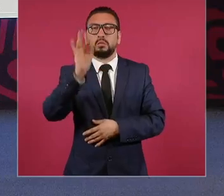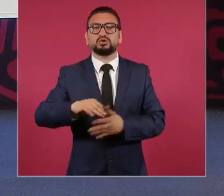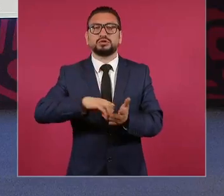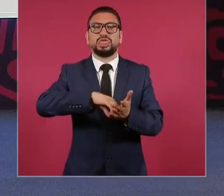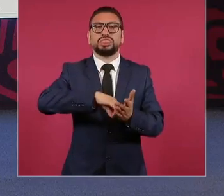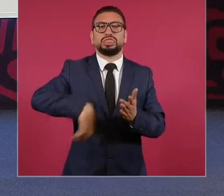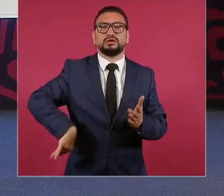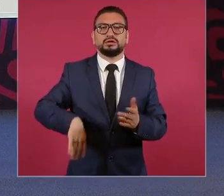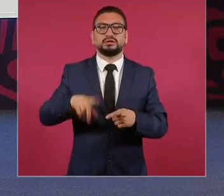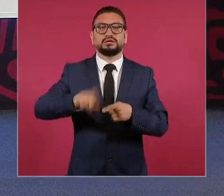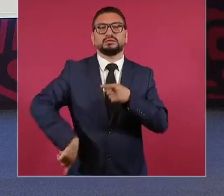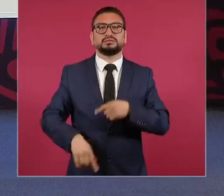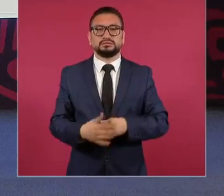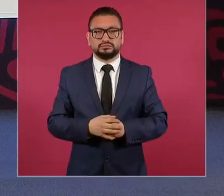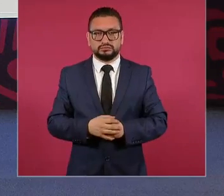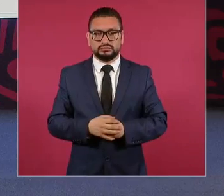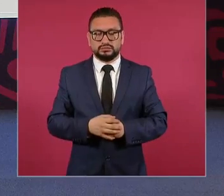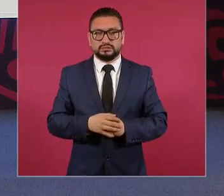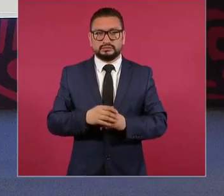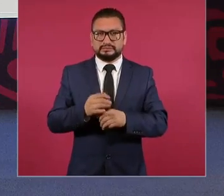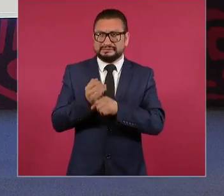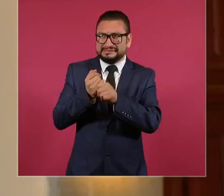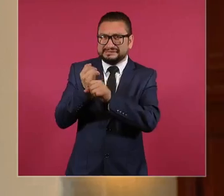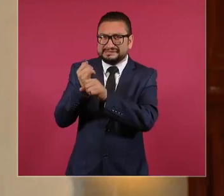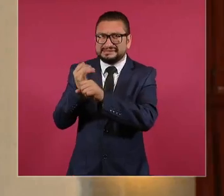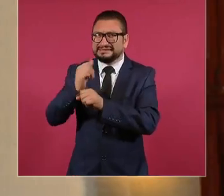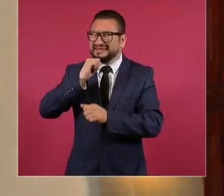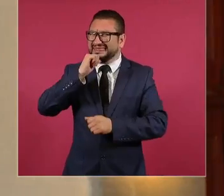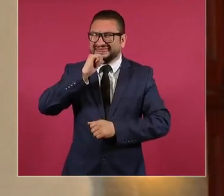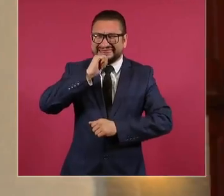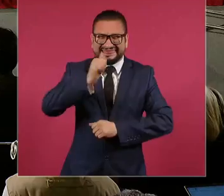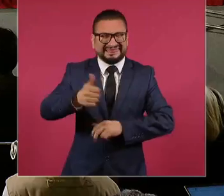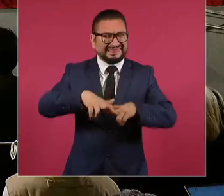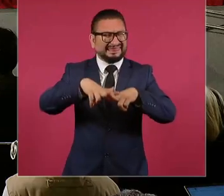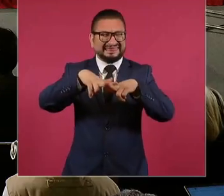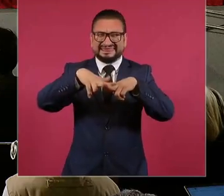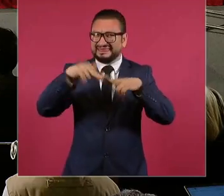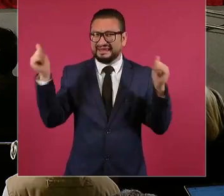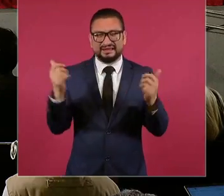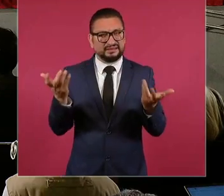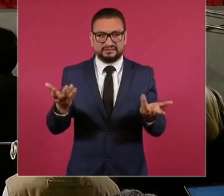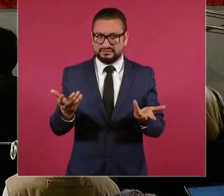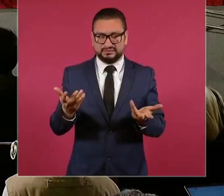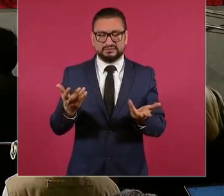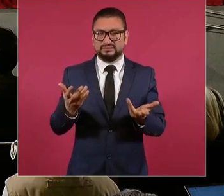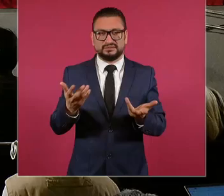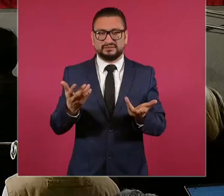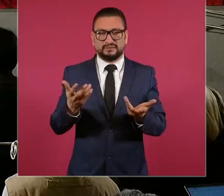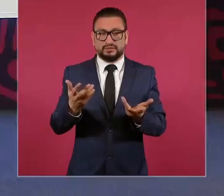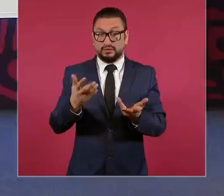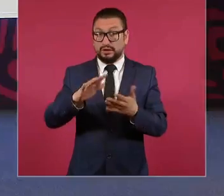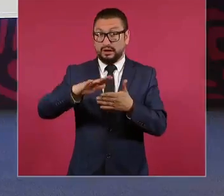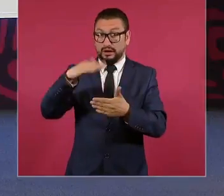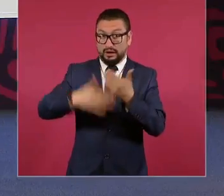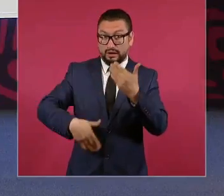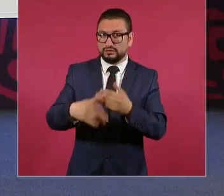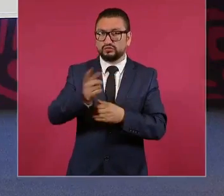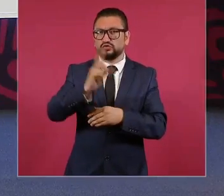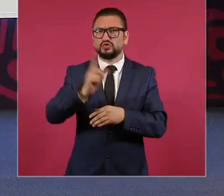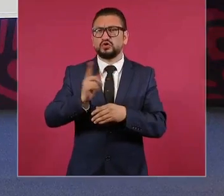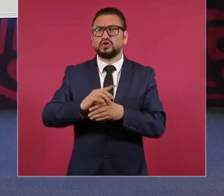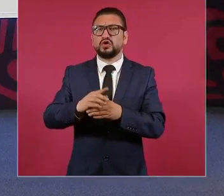sin ni siquiera iniciar una investigación. Ya no digamos que concluyeron, no, no, no se